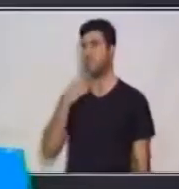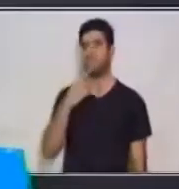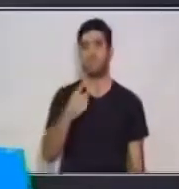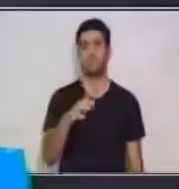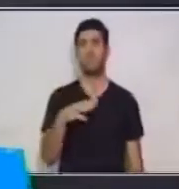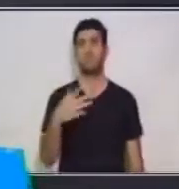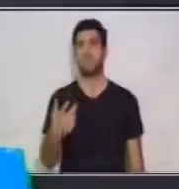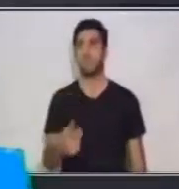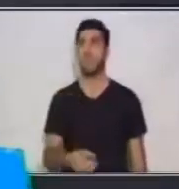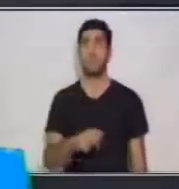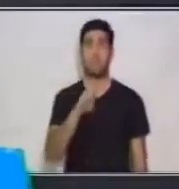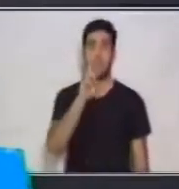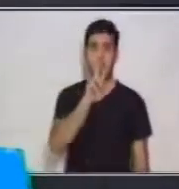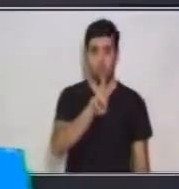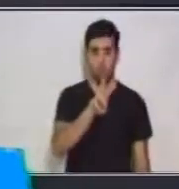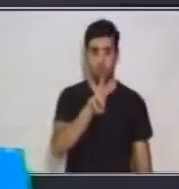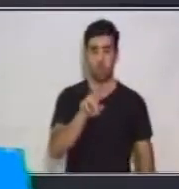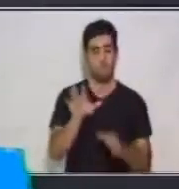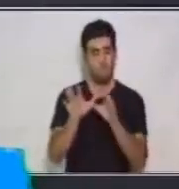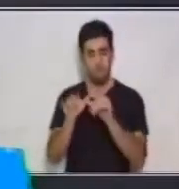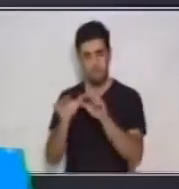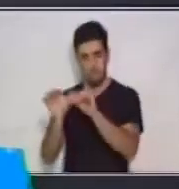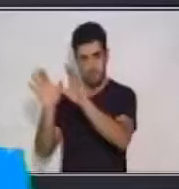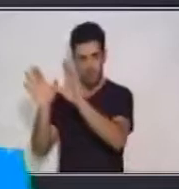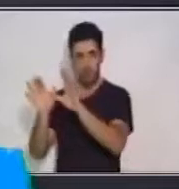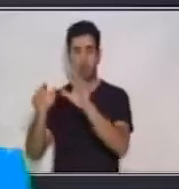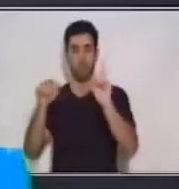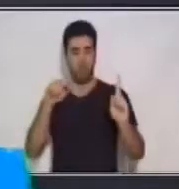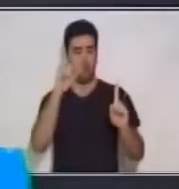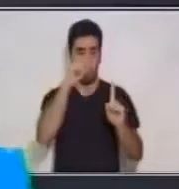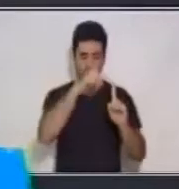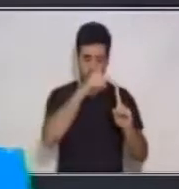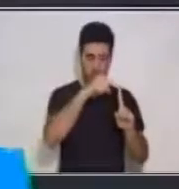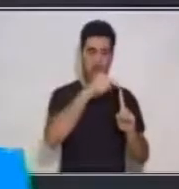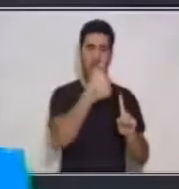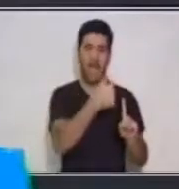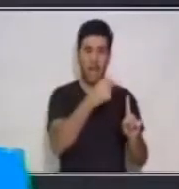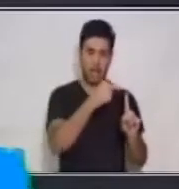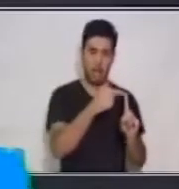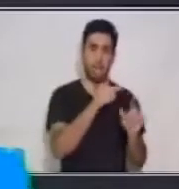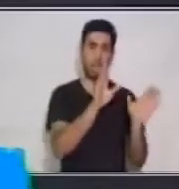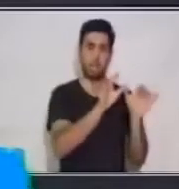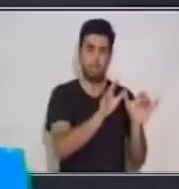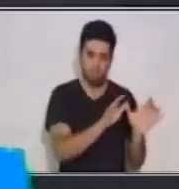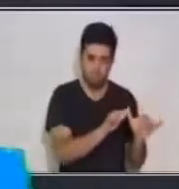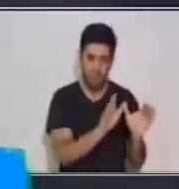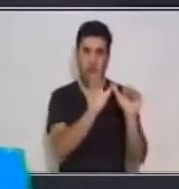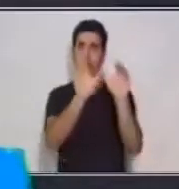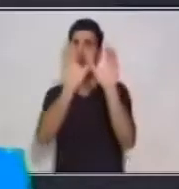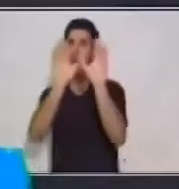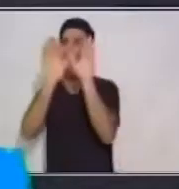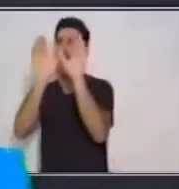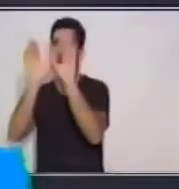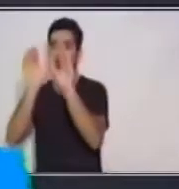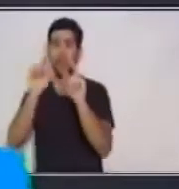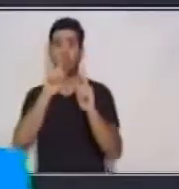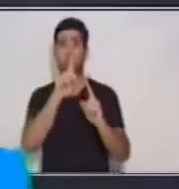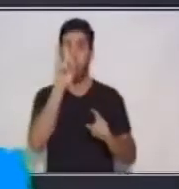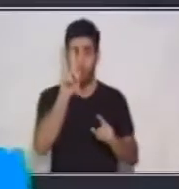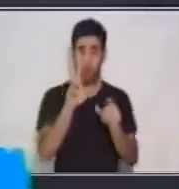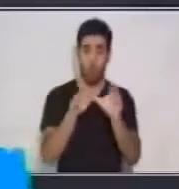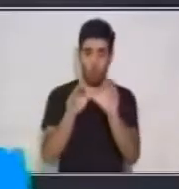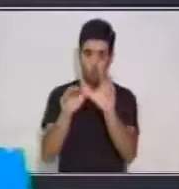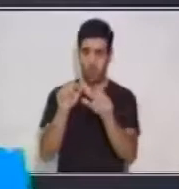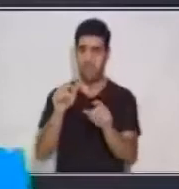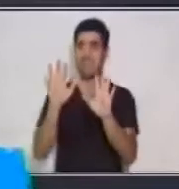dos aves parten del punto A. El punto A lo tenemos aquí. Una vuela a 18 metros